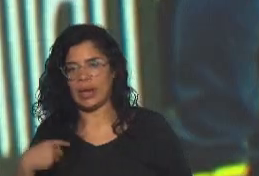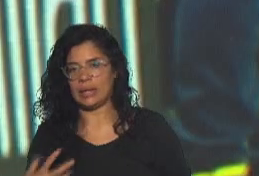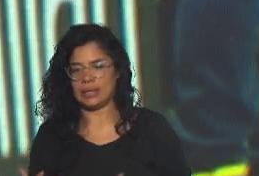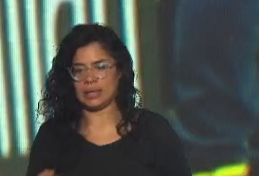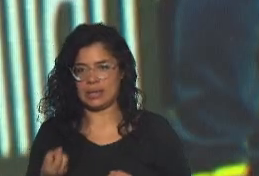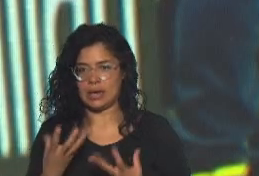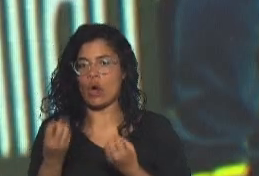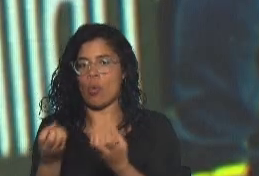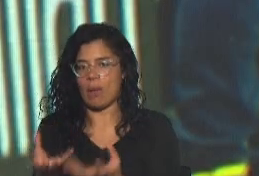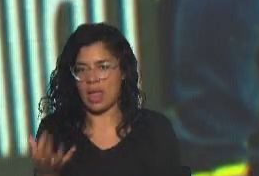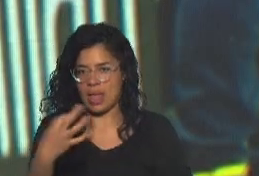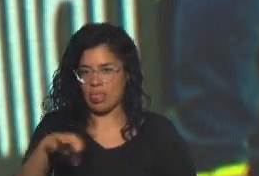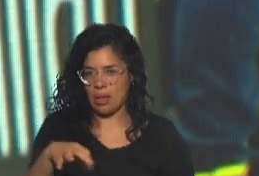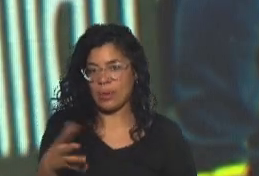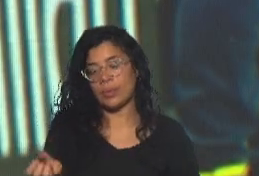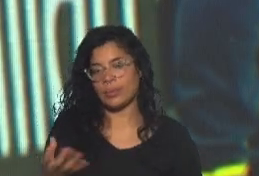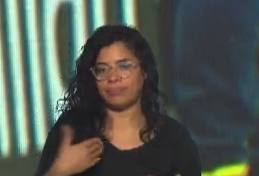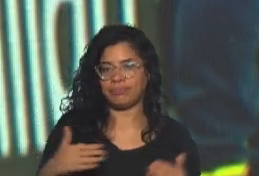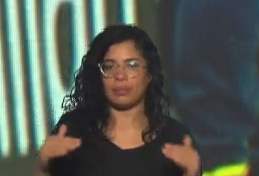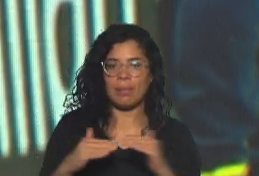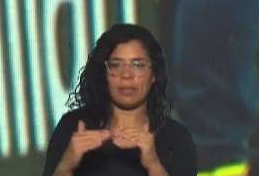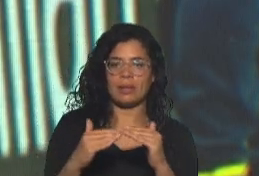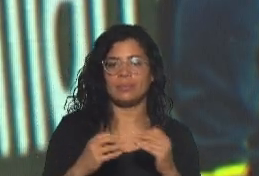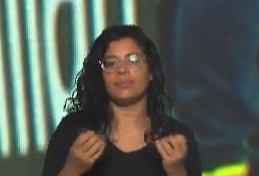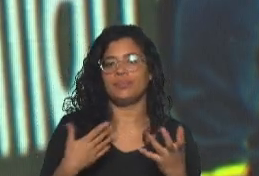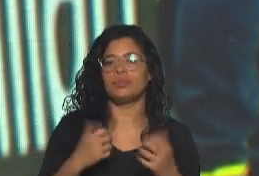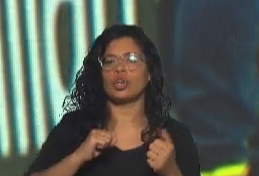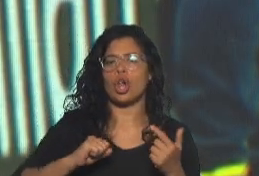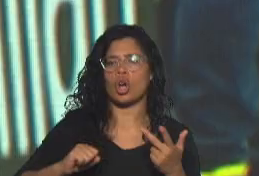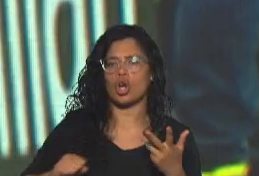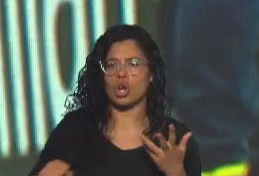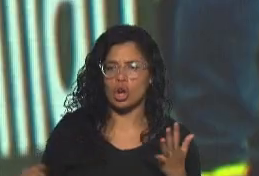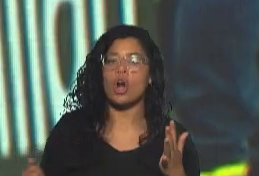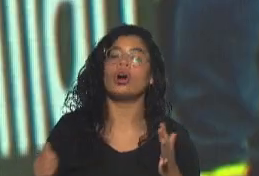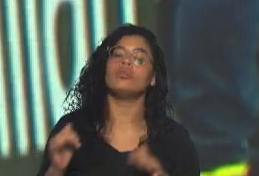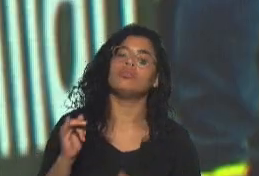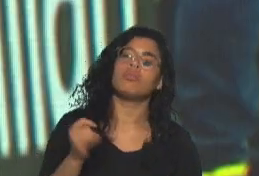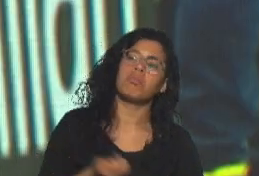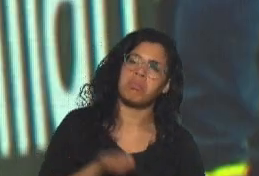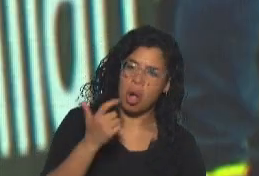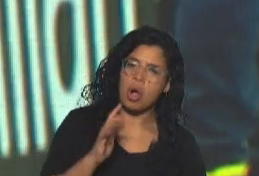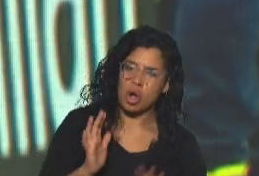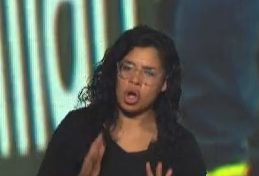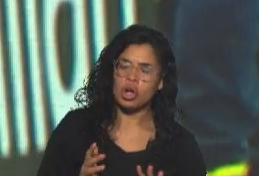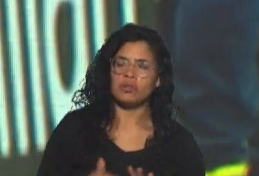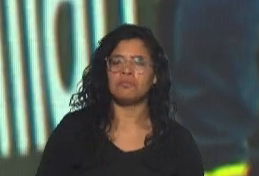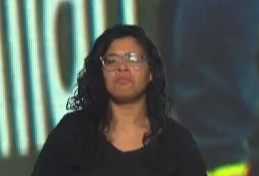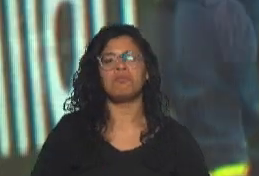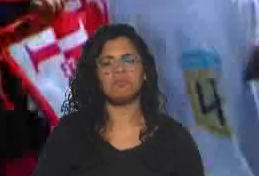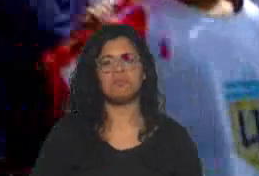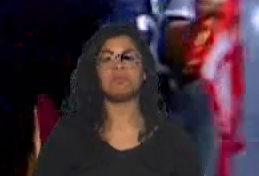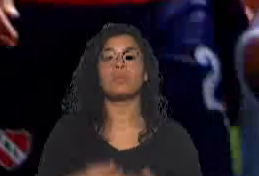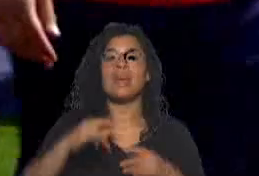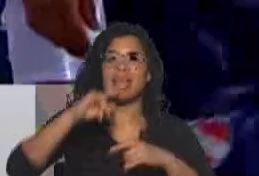empate de River, hubo sí, de todo, ¿no? Sí, hubo de todo, un poco de todo, pocos goles. Nada más que la contundente victoria de Independiente